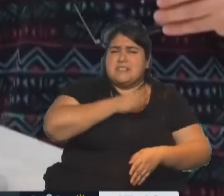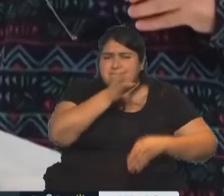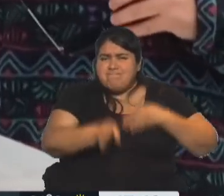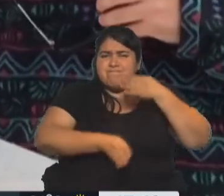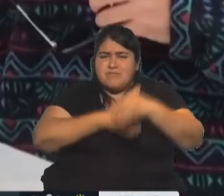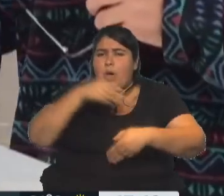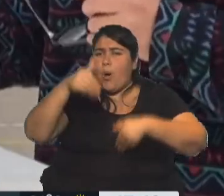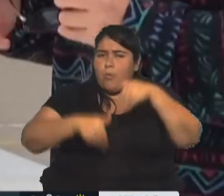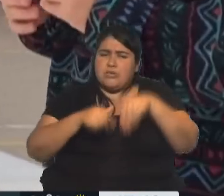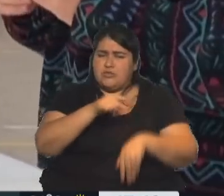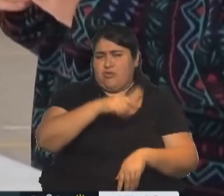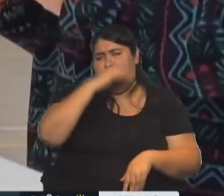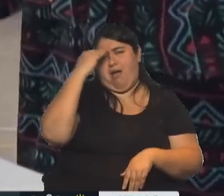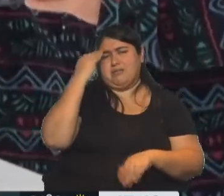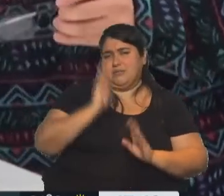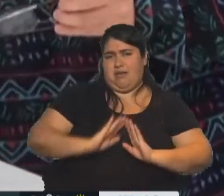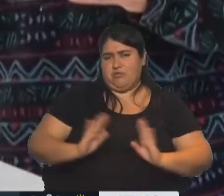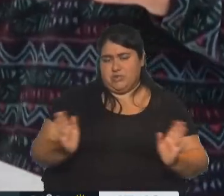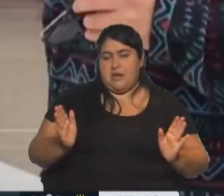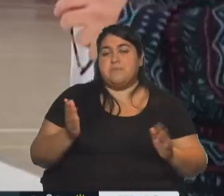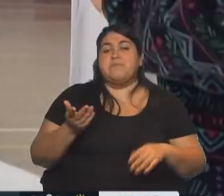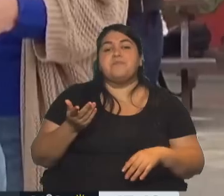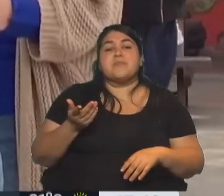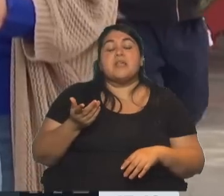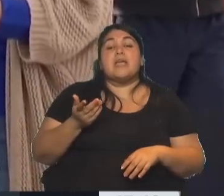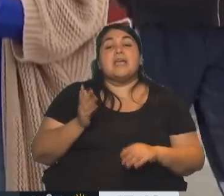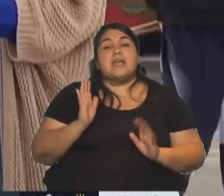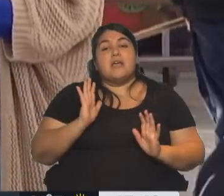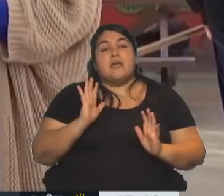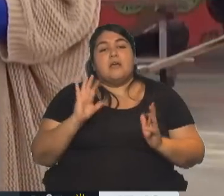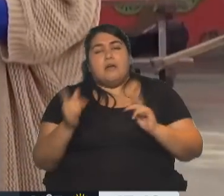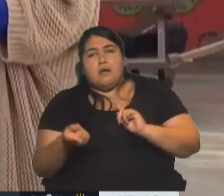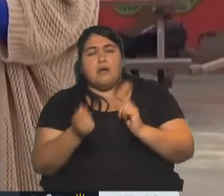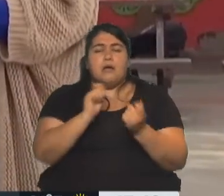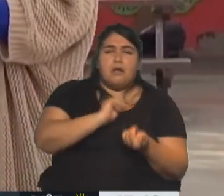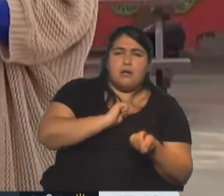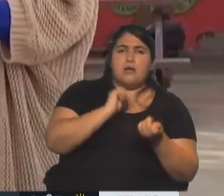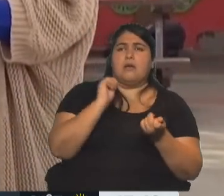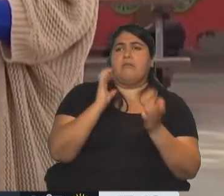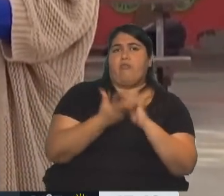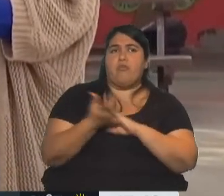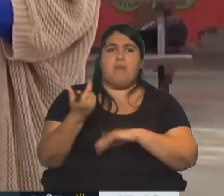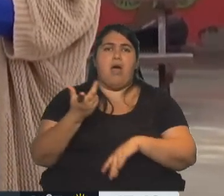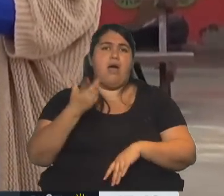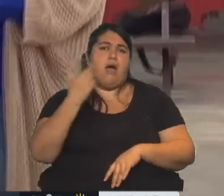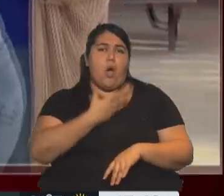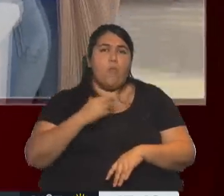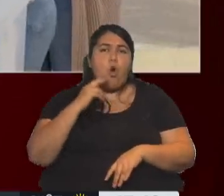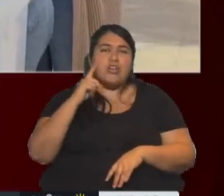las cuestiones del propio gobierno, que lo planteábamos, ¿no? Estas veces, o estas idas y vueltas de Boric, de coquetear tanto con